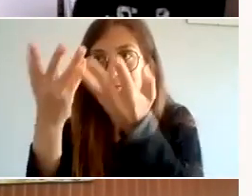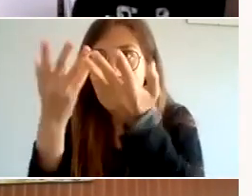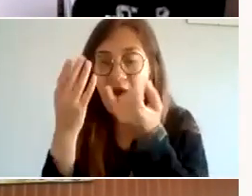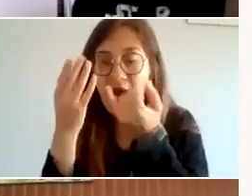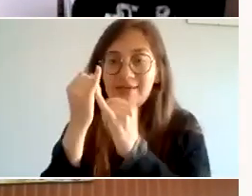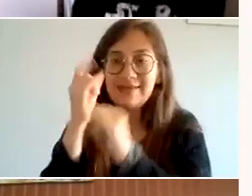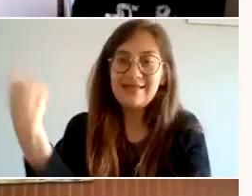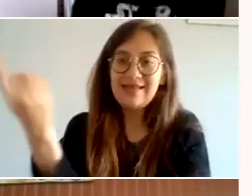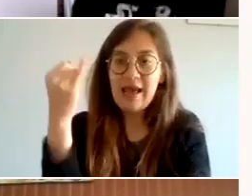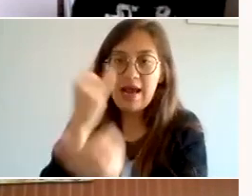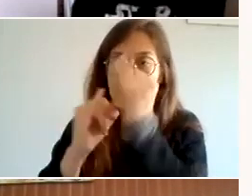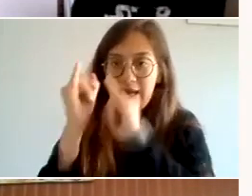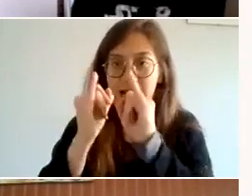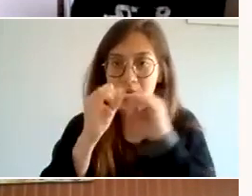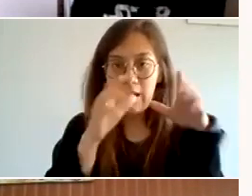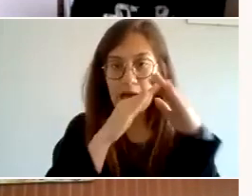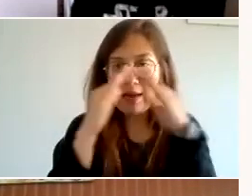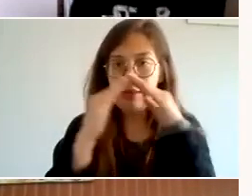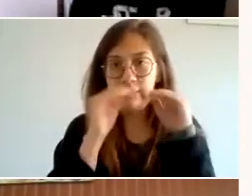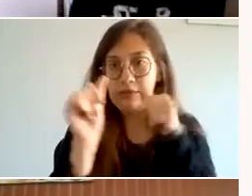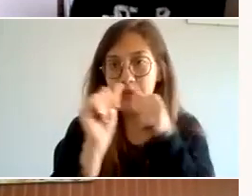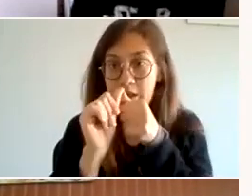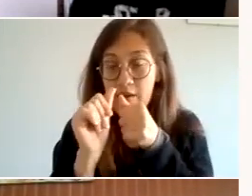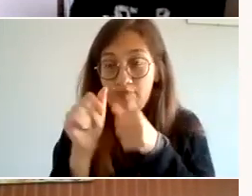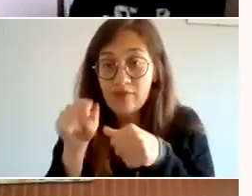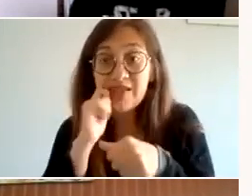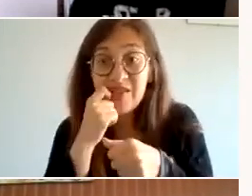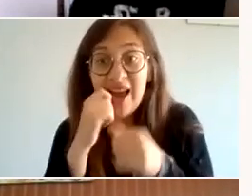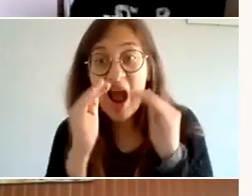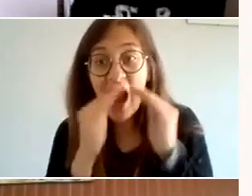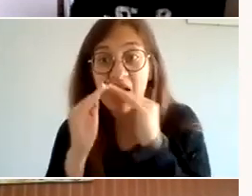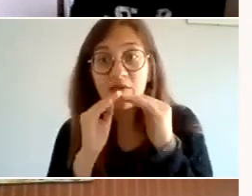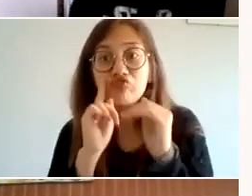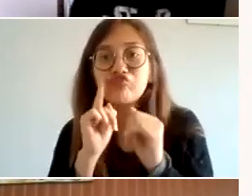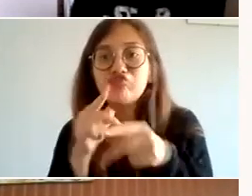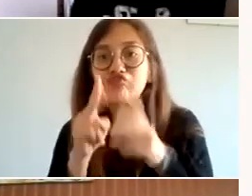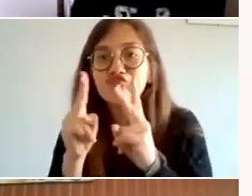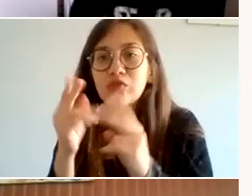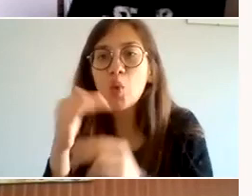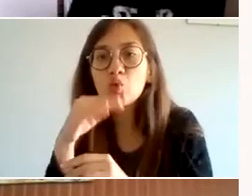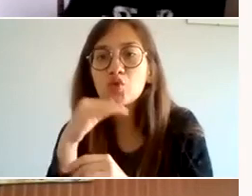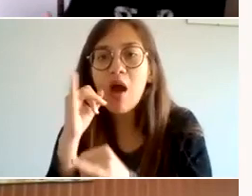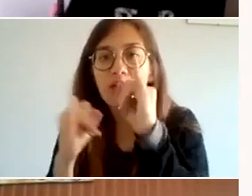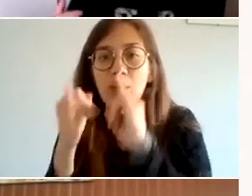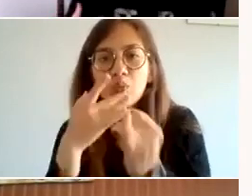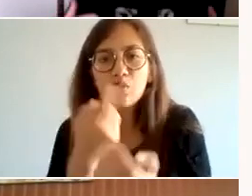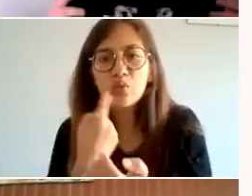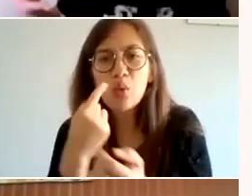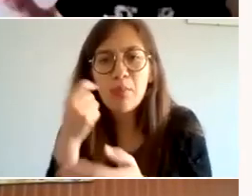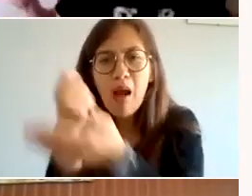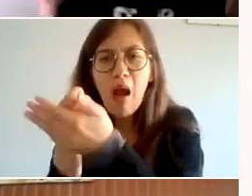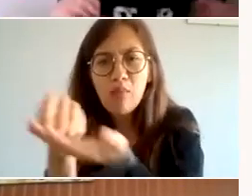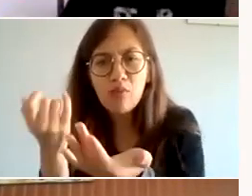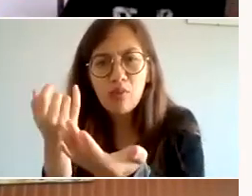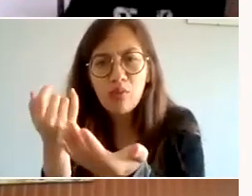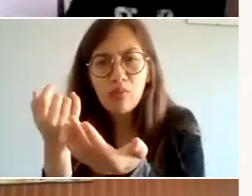conectividad. Y por lo tanto, ese es un derecho de que uno, cuando uno dice por qué uno paga por esta red si se supone que una red